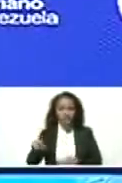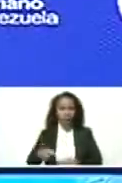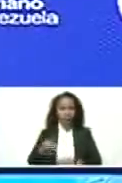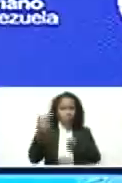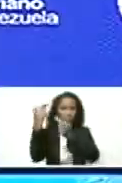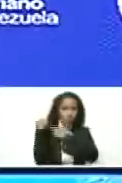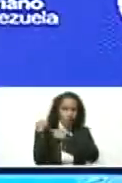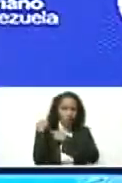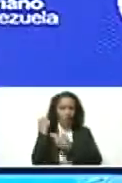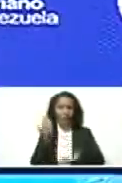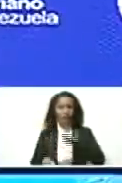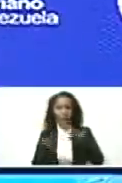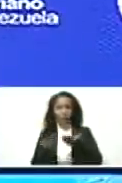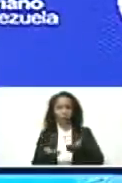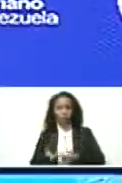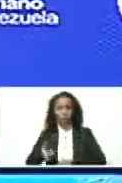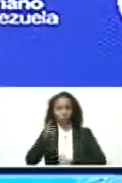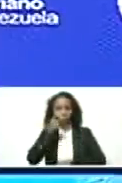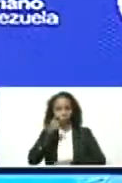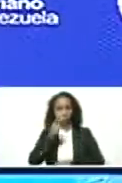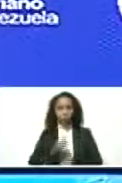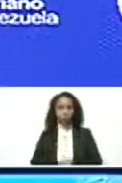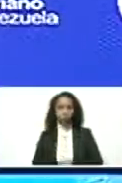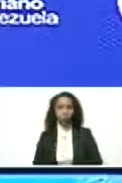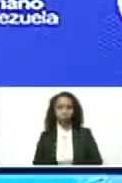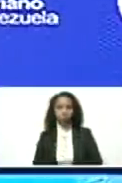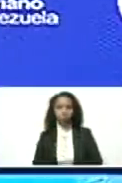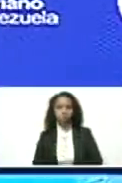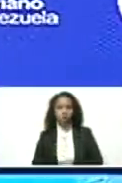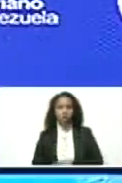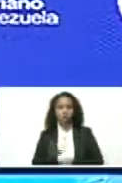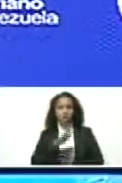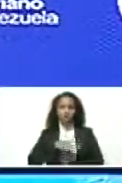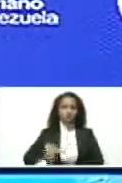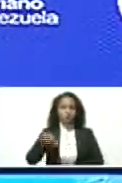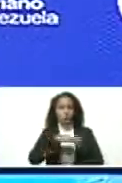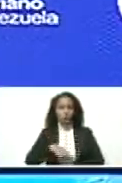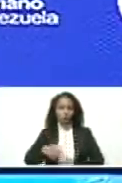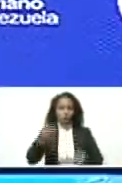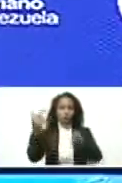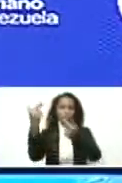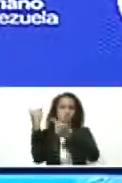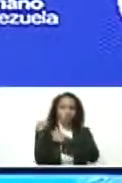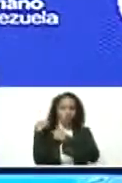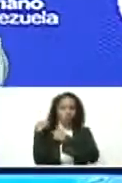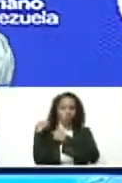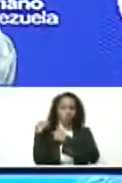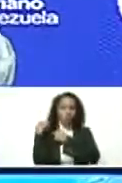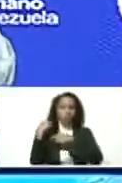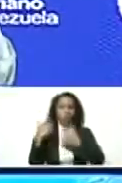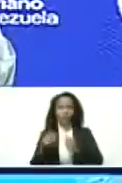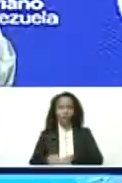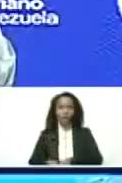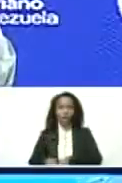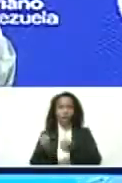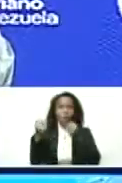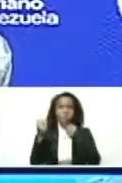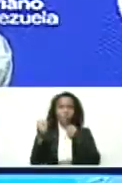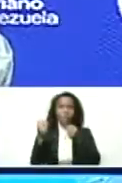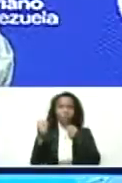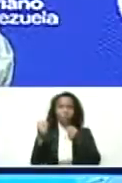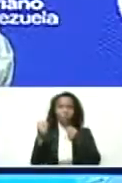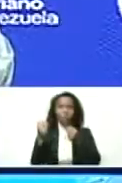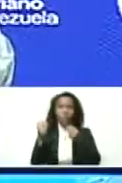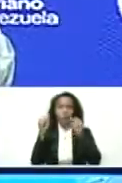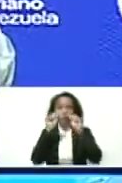de la estabilidad y la seguridad. Son todos responsables de si se rompe